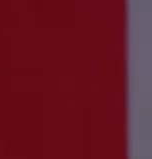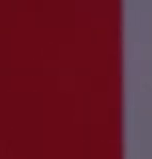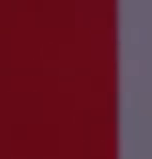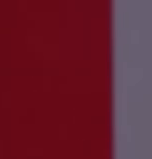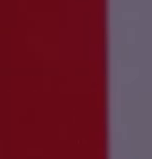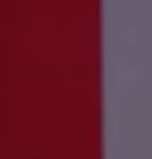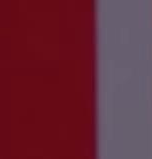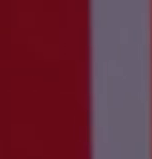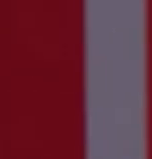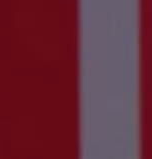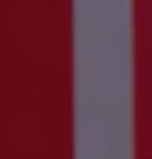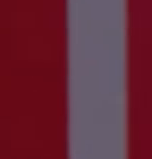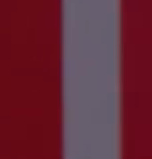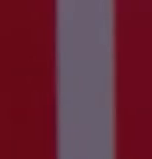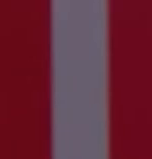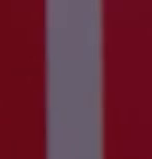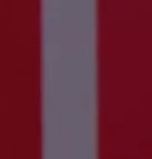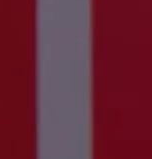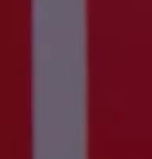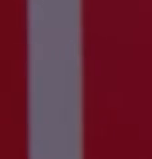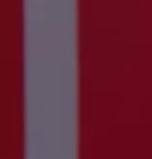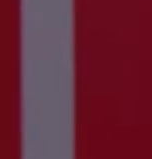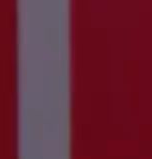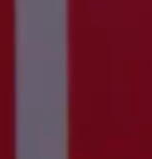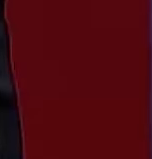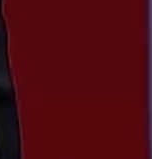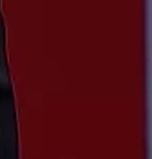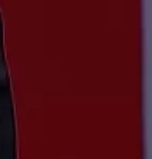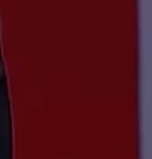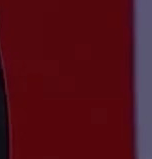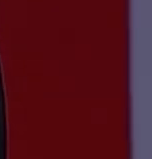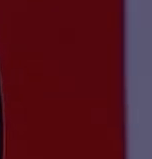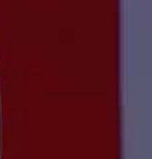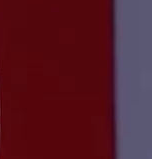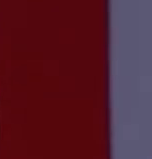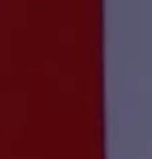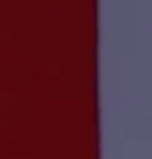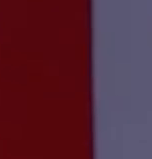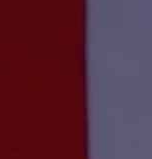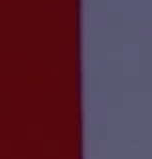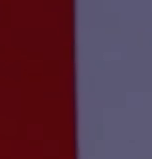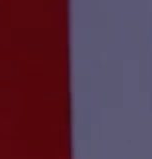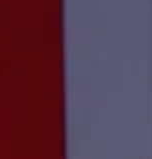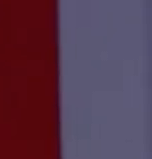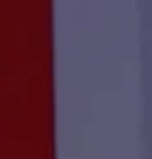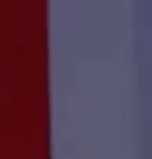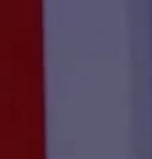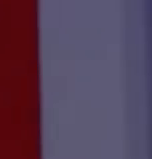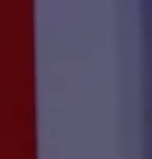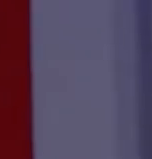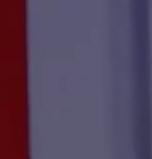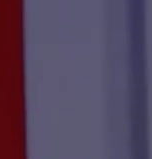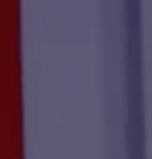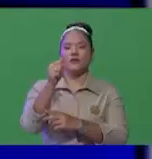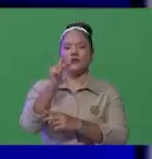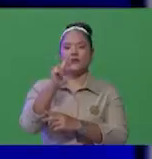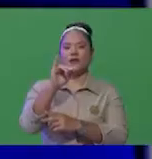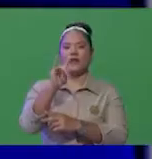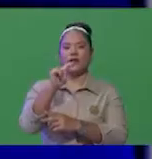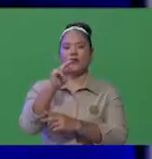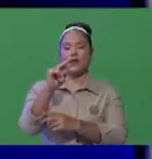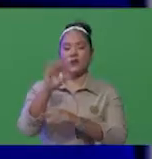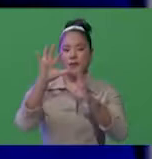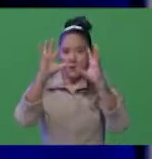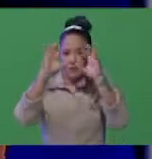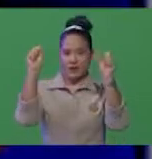Lizarda Irizarry, presidente del Comité de Crédito de COPEMAP, y también Charitín de la Cruz, quien es presidente del Consejo de Administración